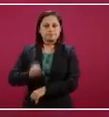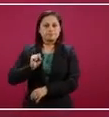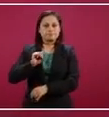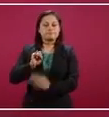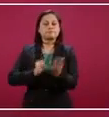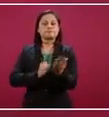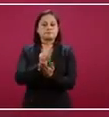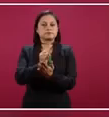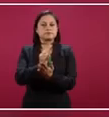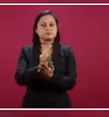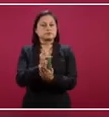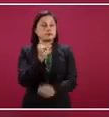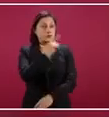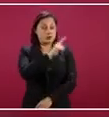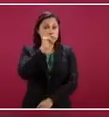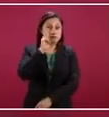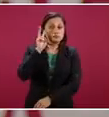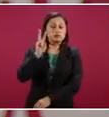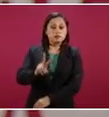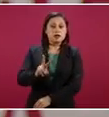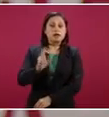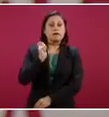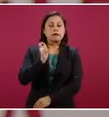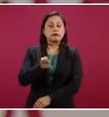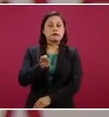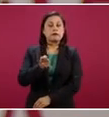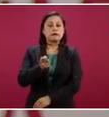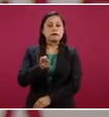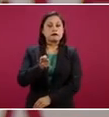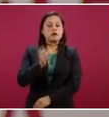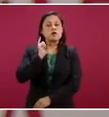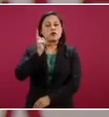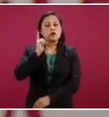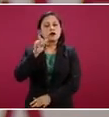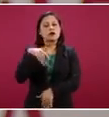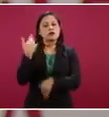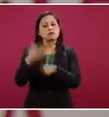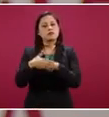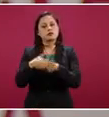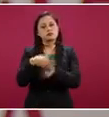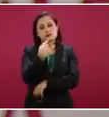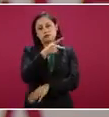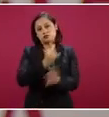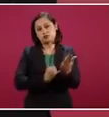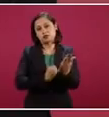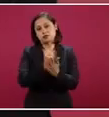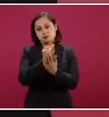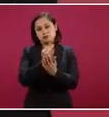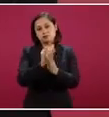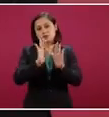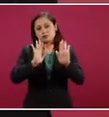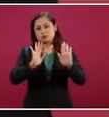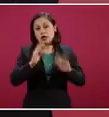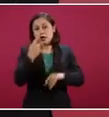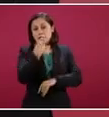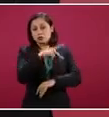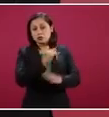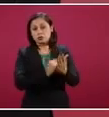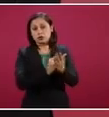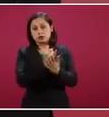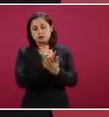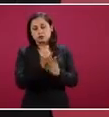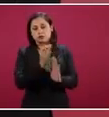esperamos, ojalá así sea, que las decisiones que vayan a tomar, porque nosotros somos muy respetuosos de las decisiones que ellos